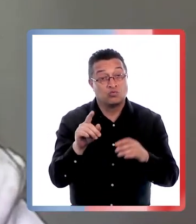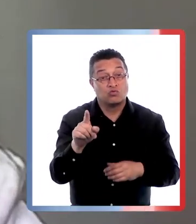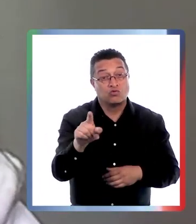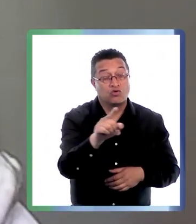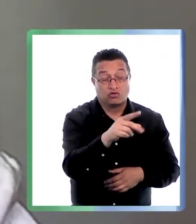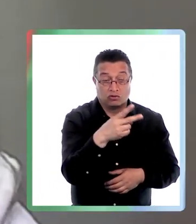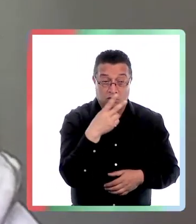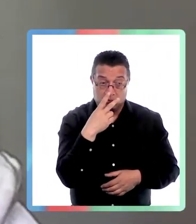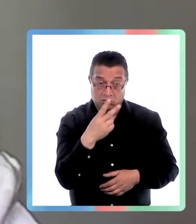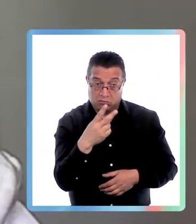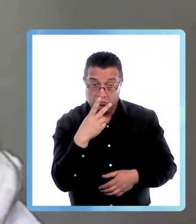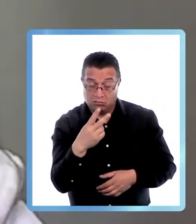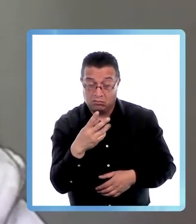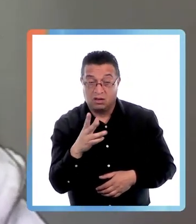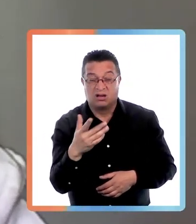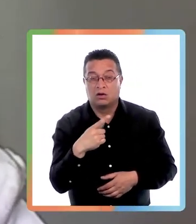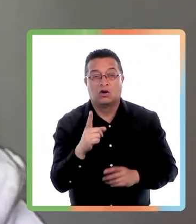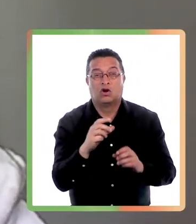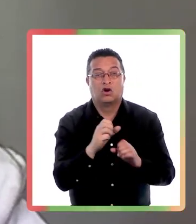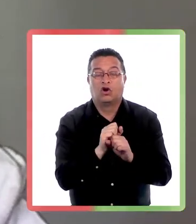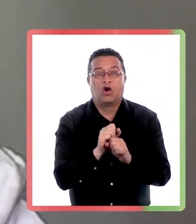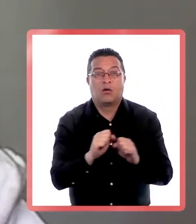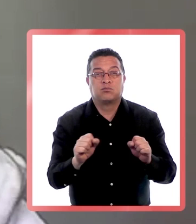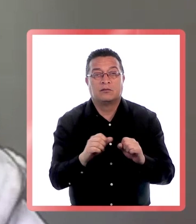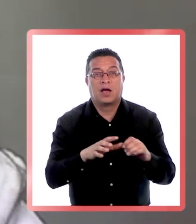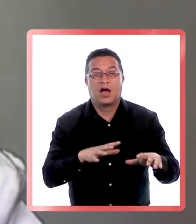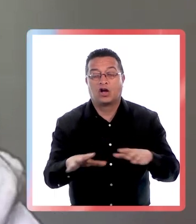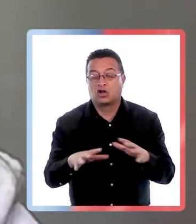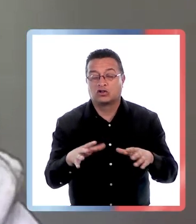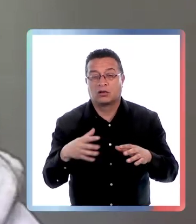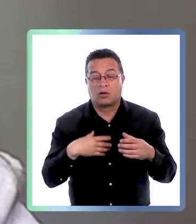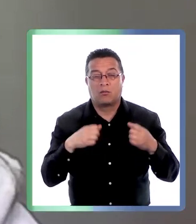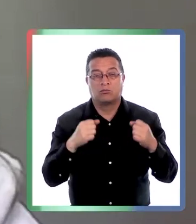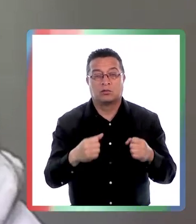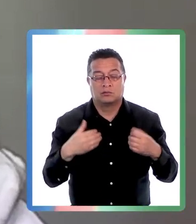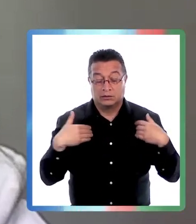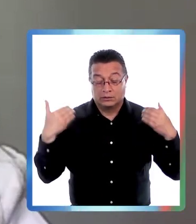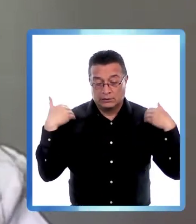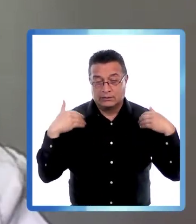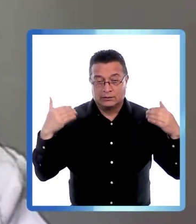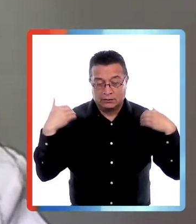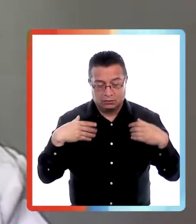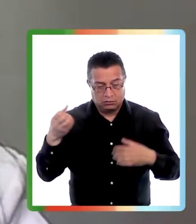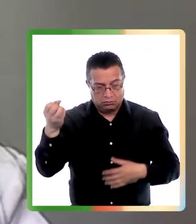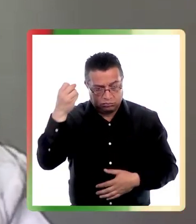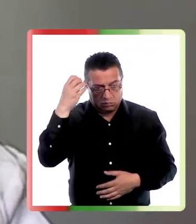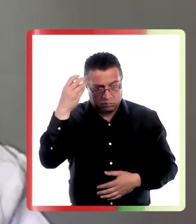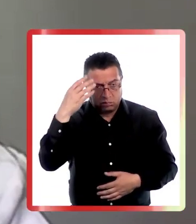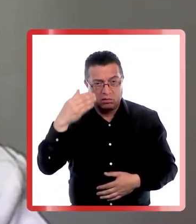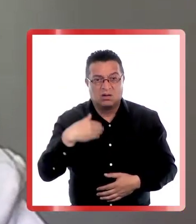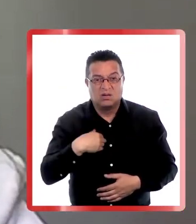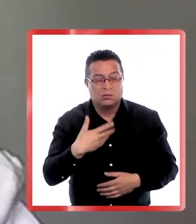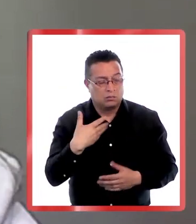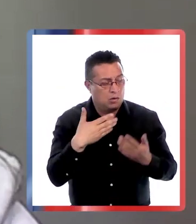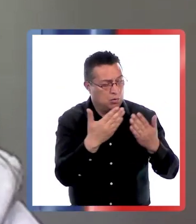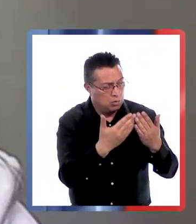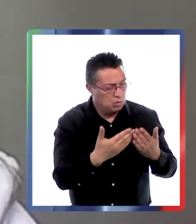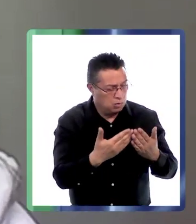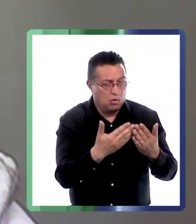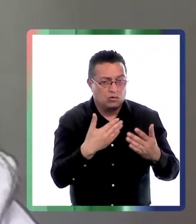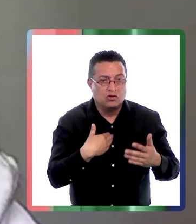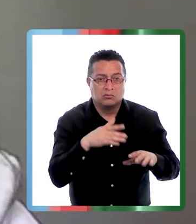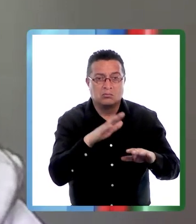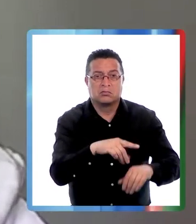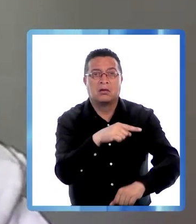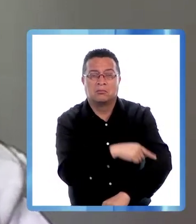de ellos ven que no van a poder hacer las cosas para las que fueron entrenados de la manera en que